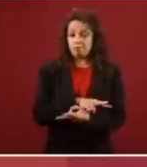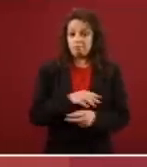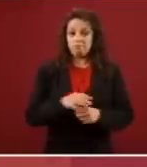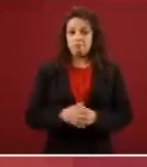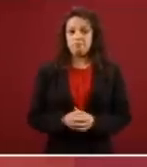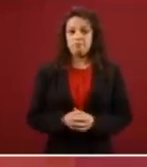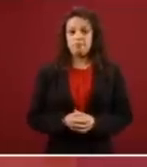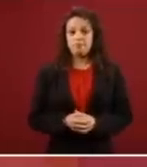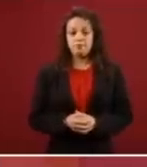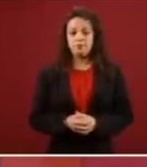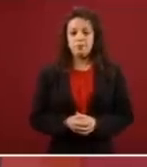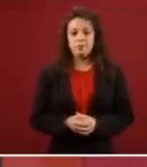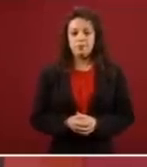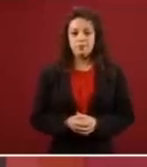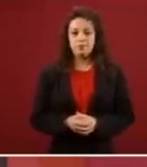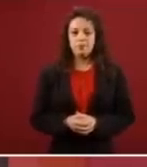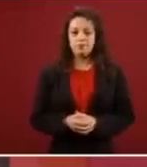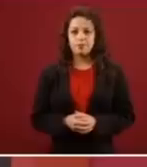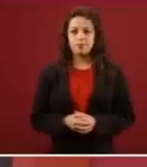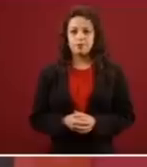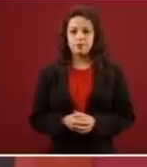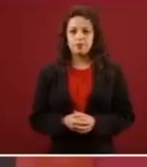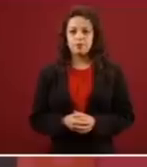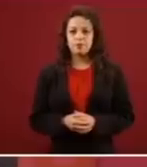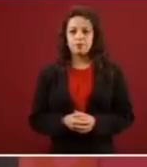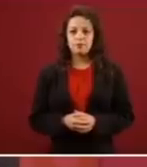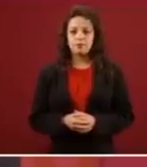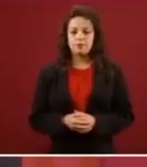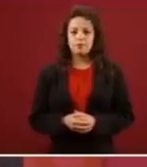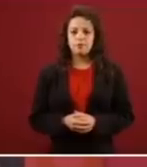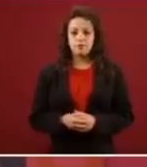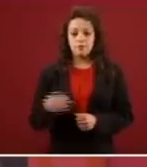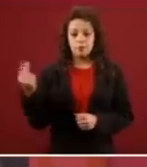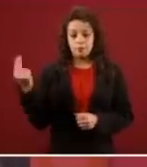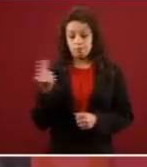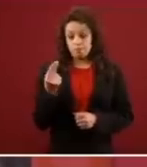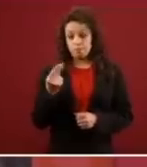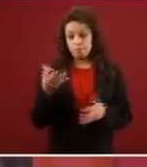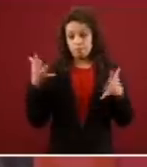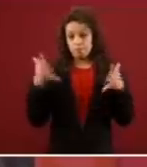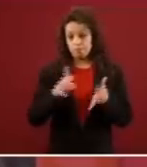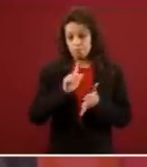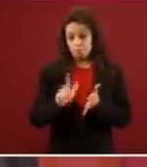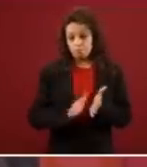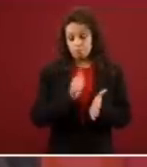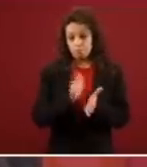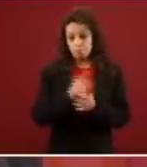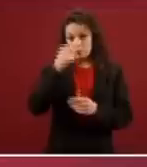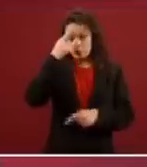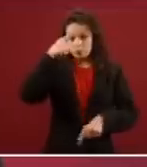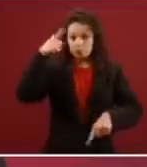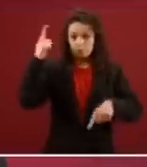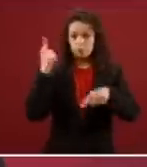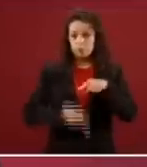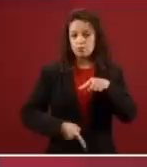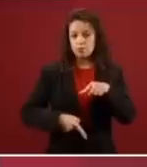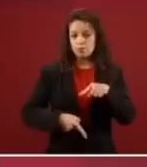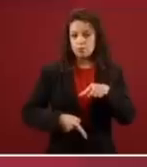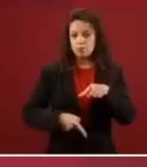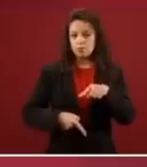se va a aplicar la ley, se acaba la impunidad y